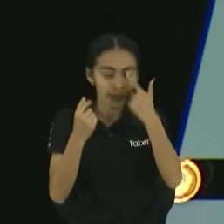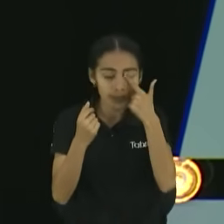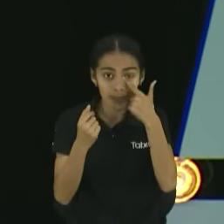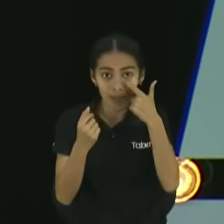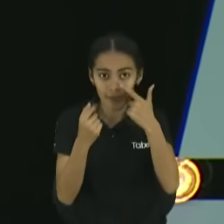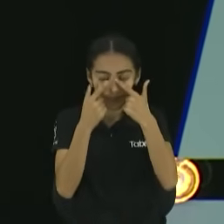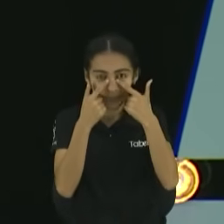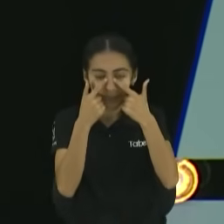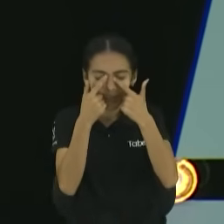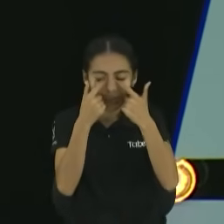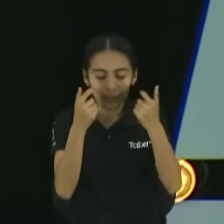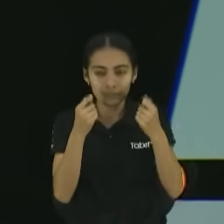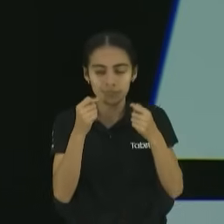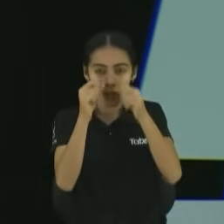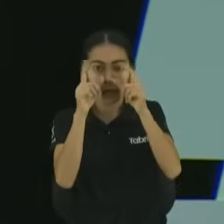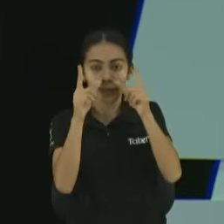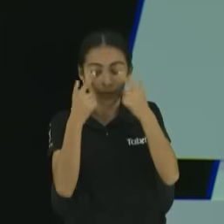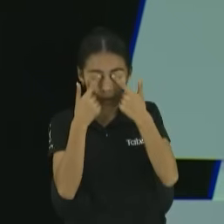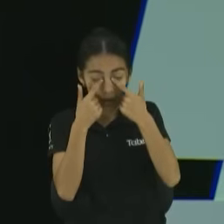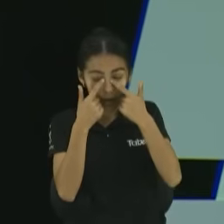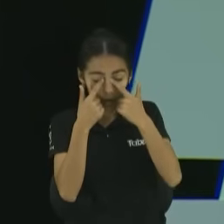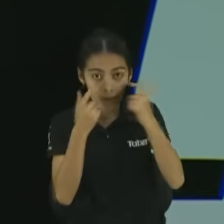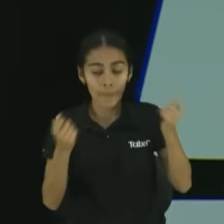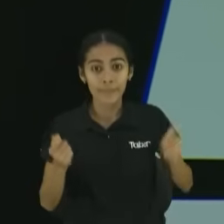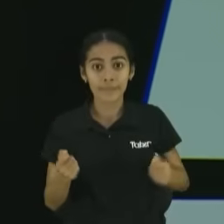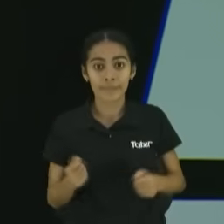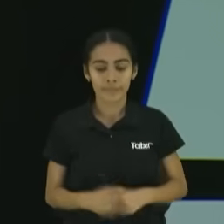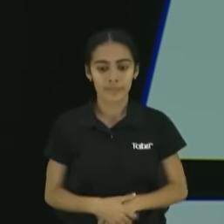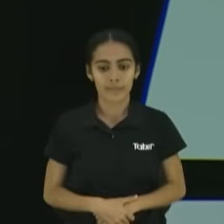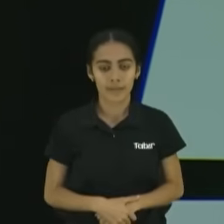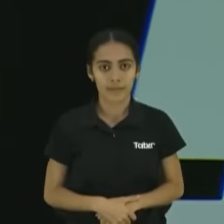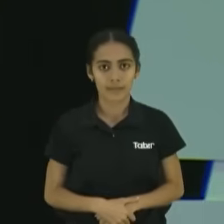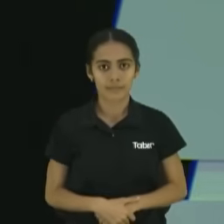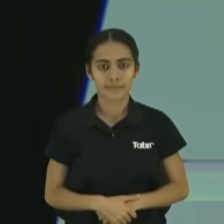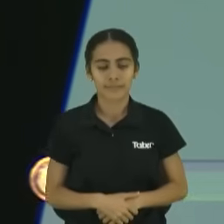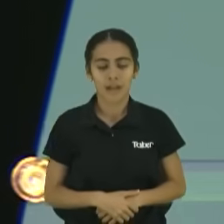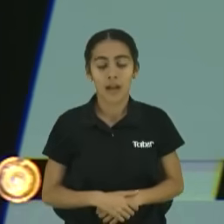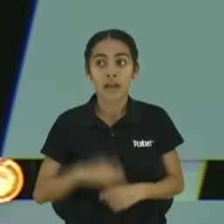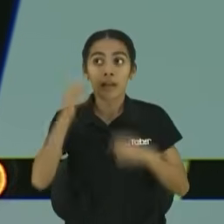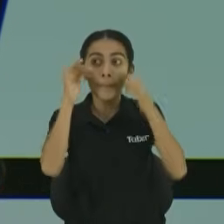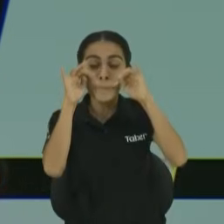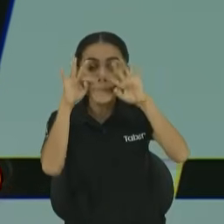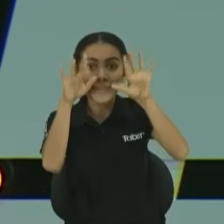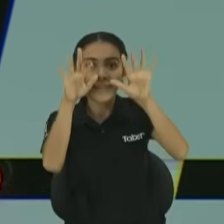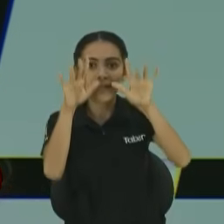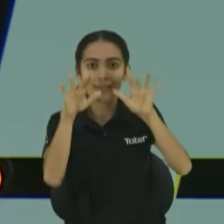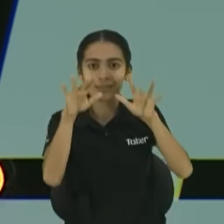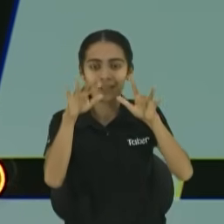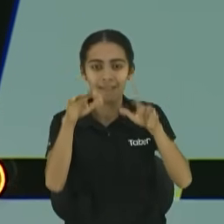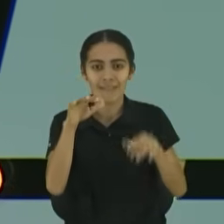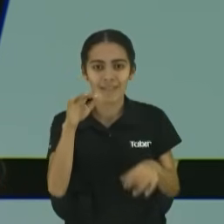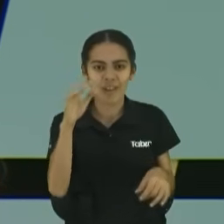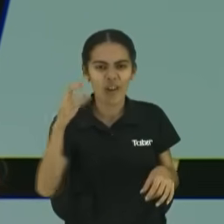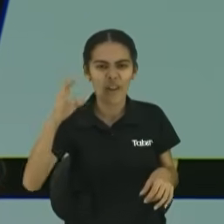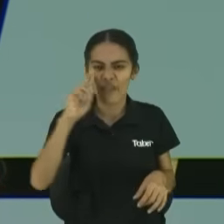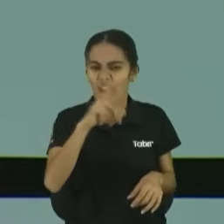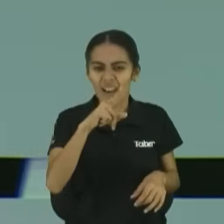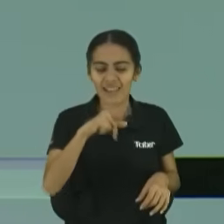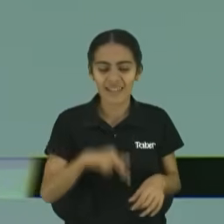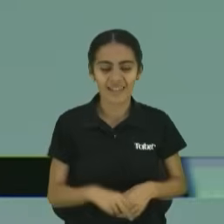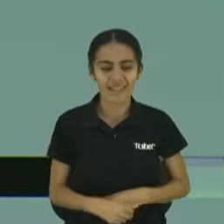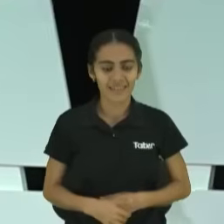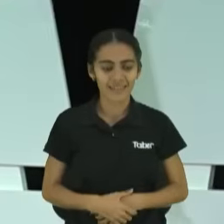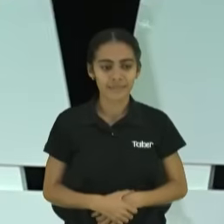aquí, cheles. Todavía se dice así, bueno. Ay, a la niña nadie las pestañas son de mentira, gran casaca. Pero es a donde